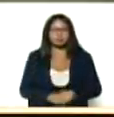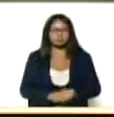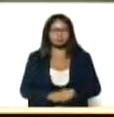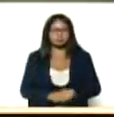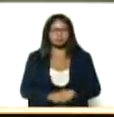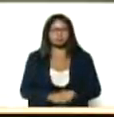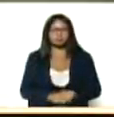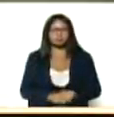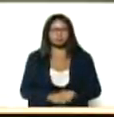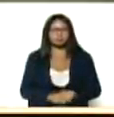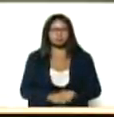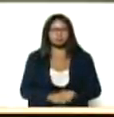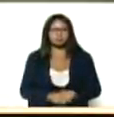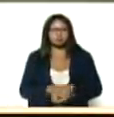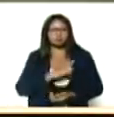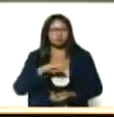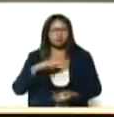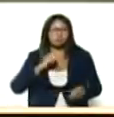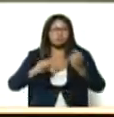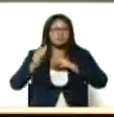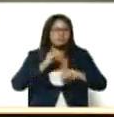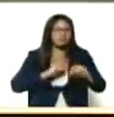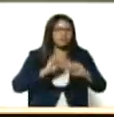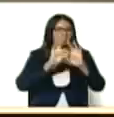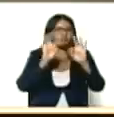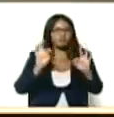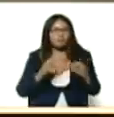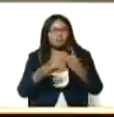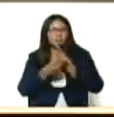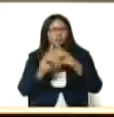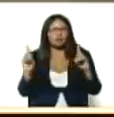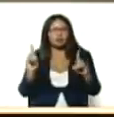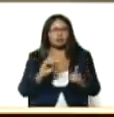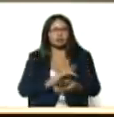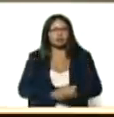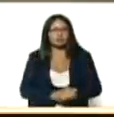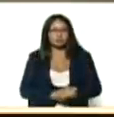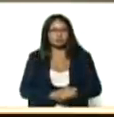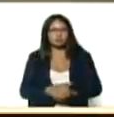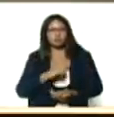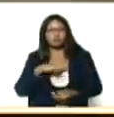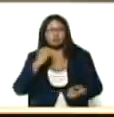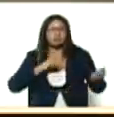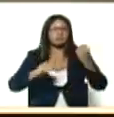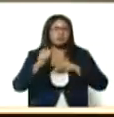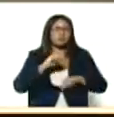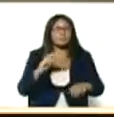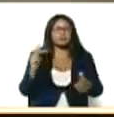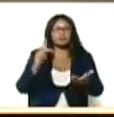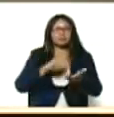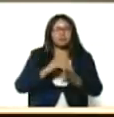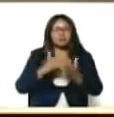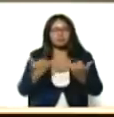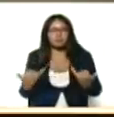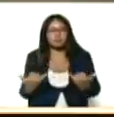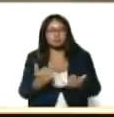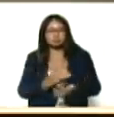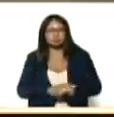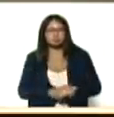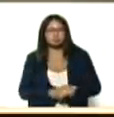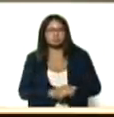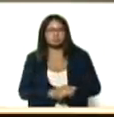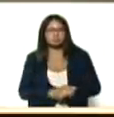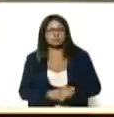Hemos defendido el modelo democrático, hemos defendido la democracia participativa y protagónica ante